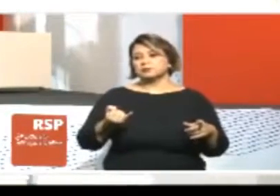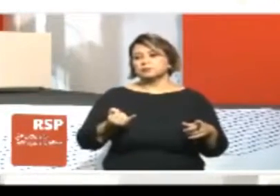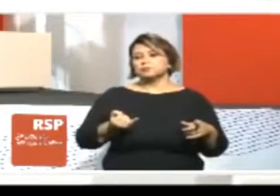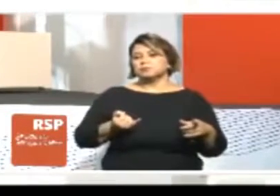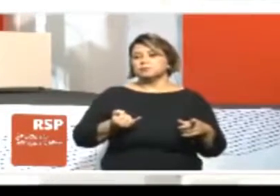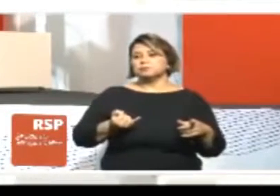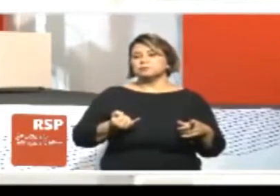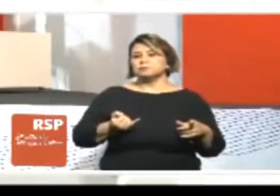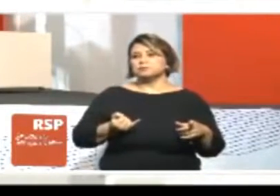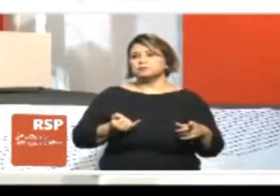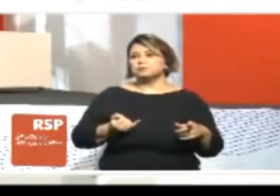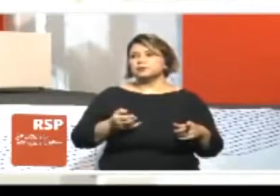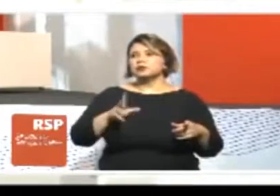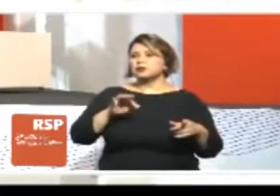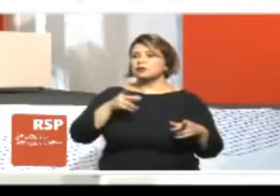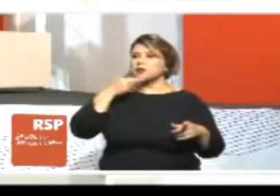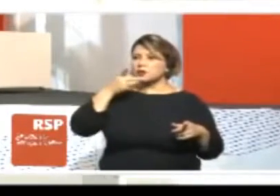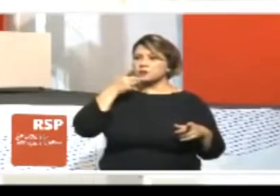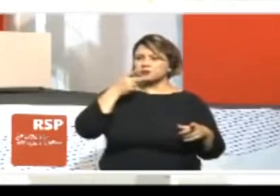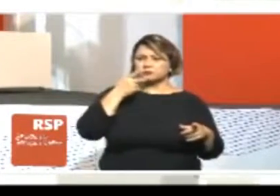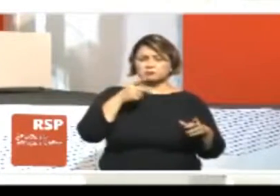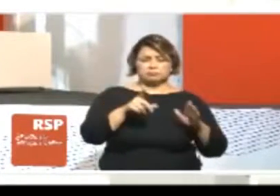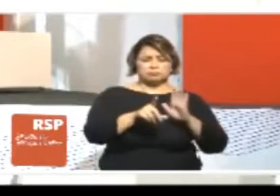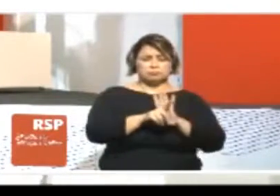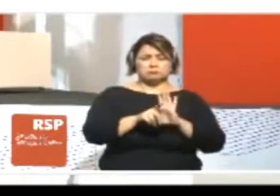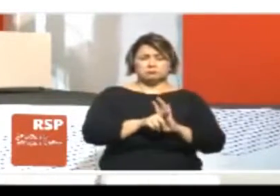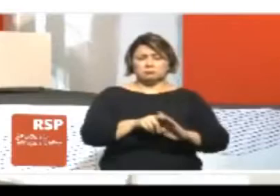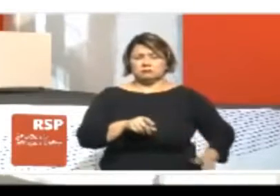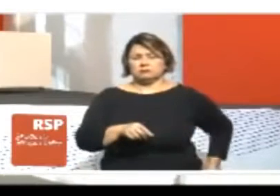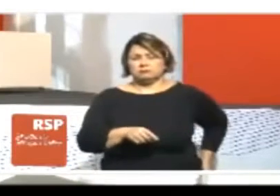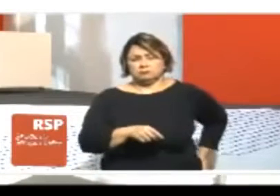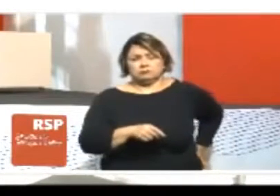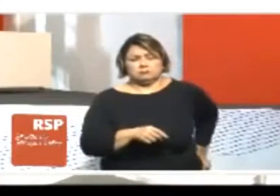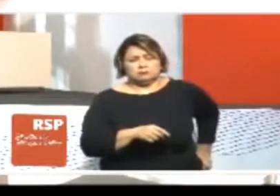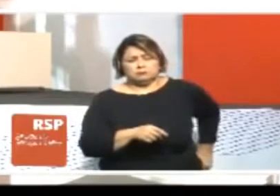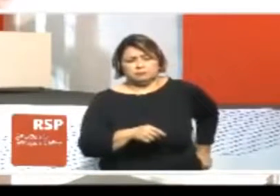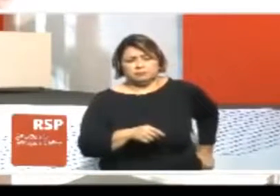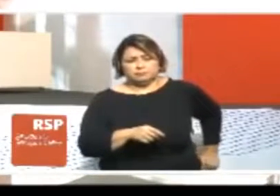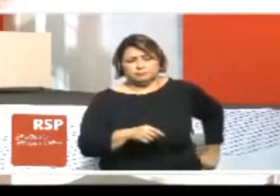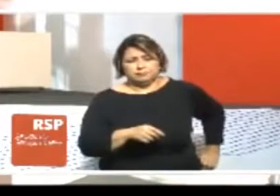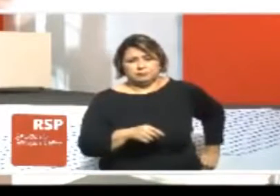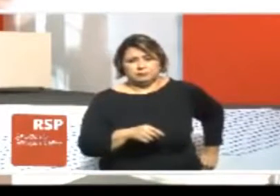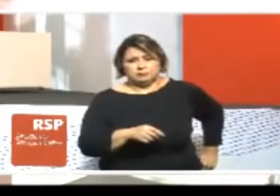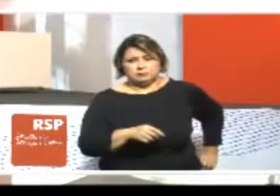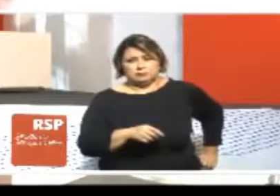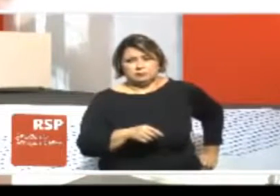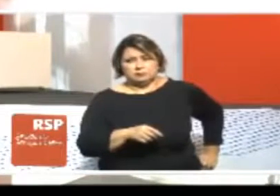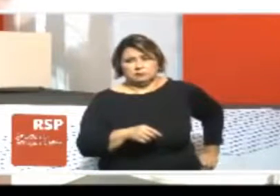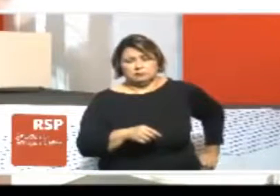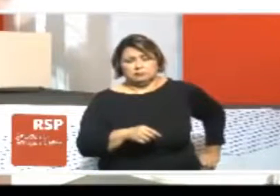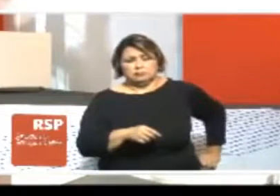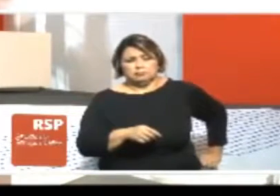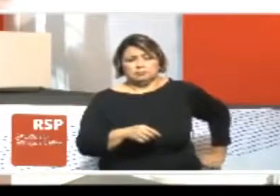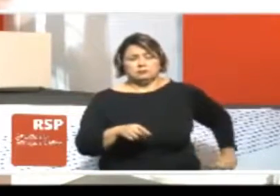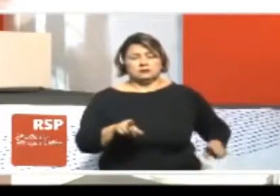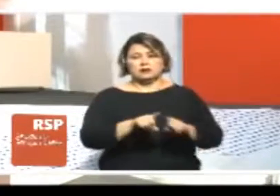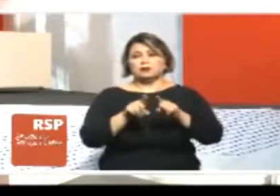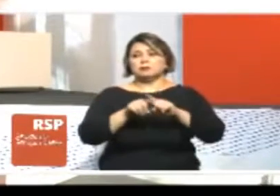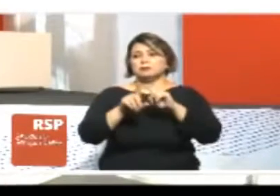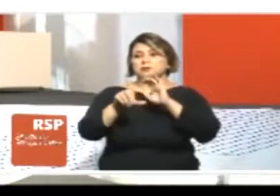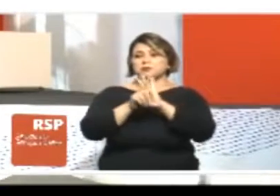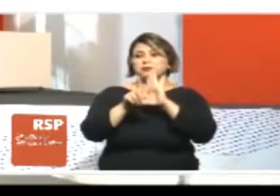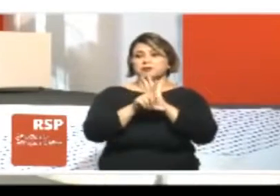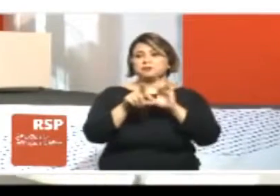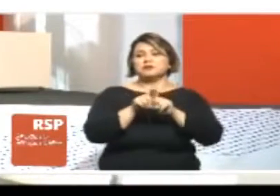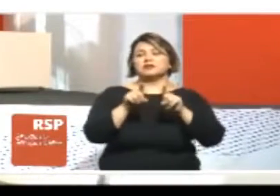esta ley de carrera se va a pasar para que todos tengan igual oportunidades. Sin embargo, yo noté que en la mayoría de los